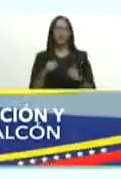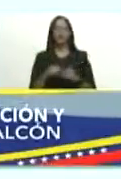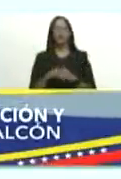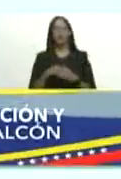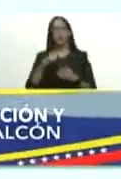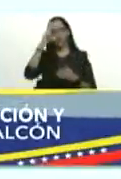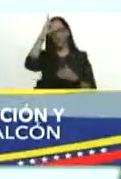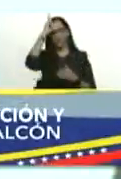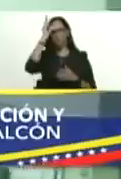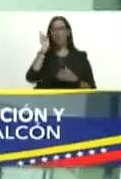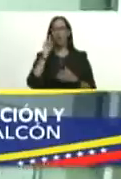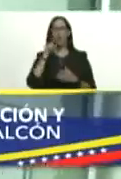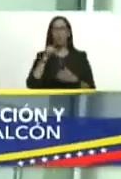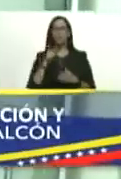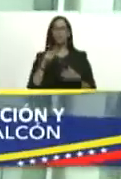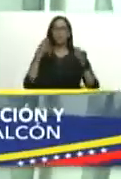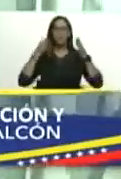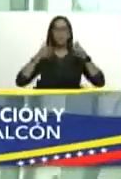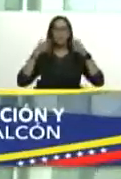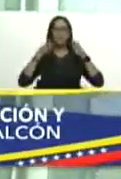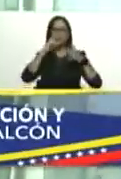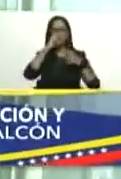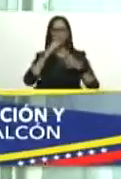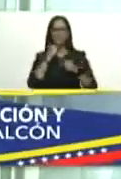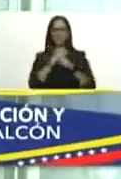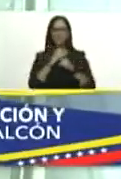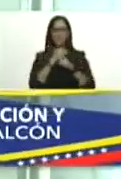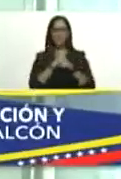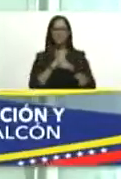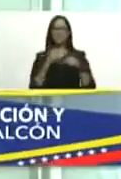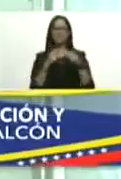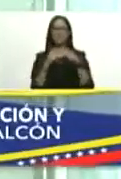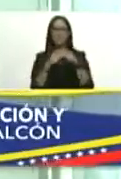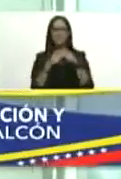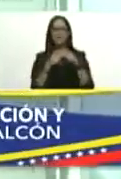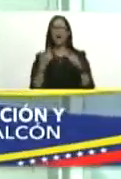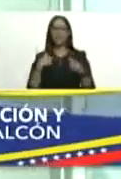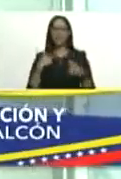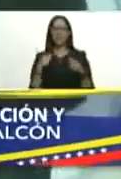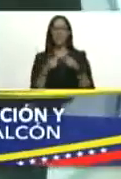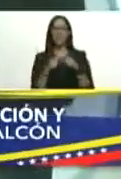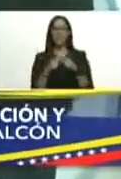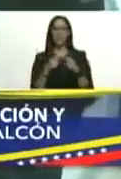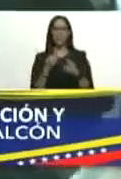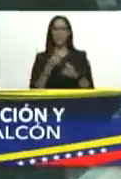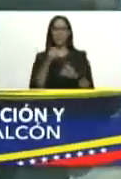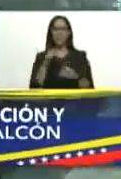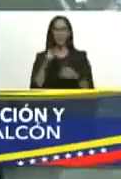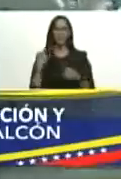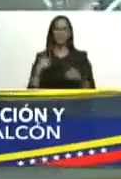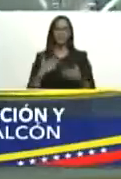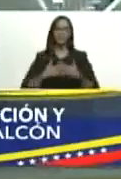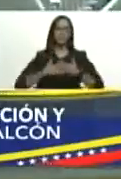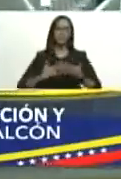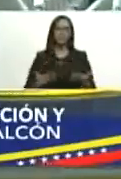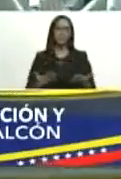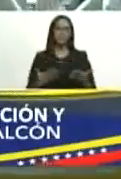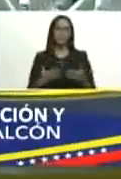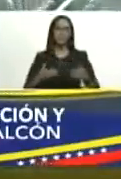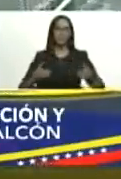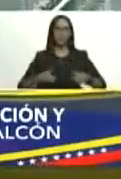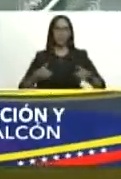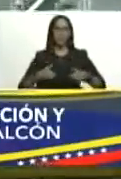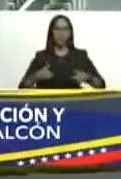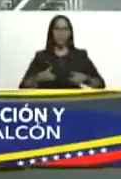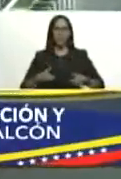Usted nos ha enseñado en estos años que trabajar en equipo, que usted tiene un equipo con el cual cuenta, que ese esfuerzo y